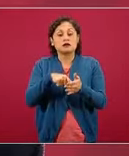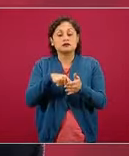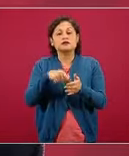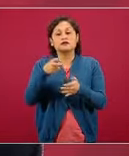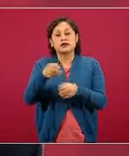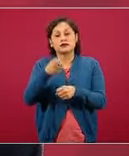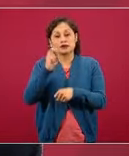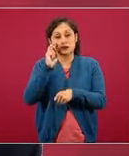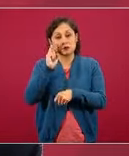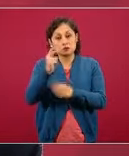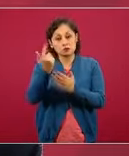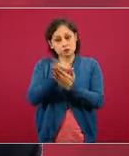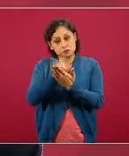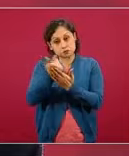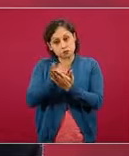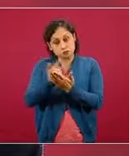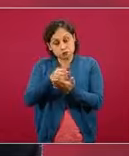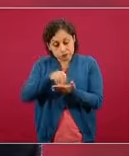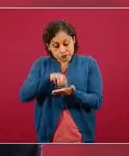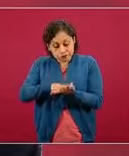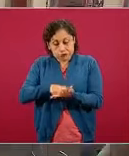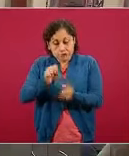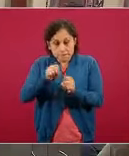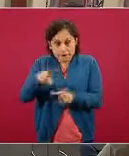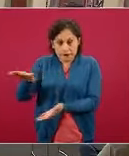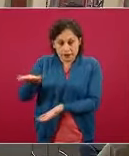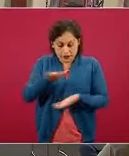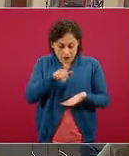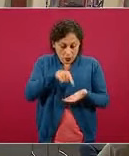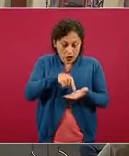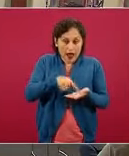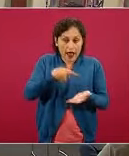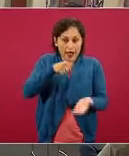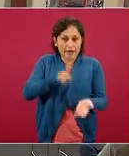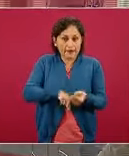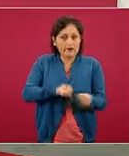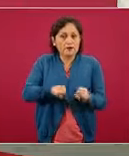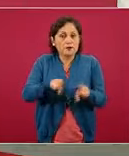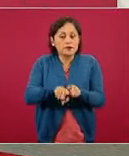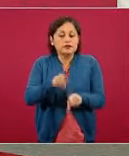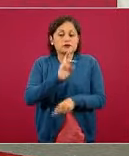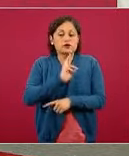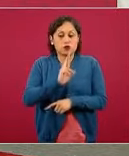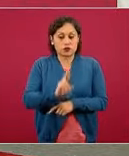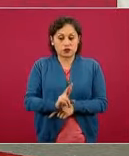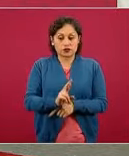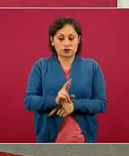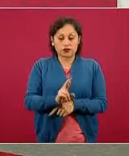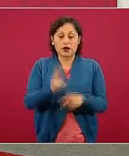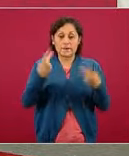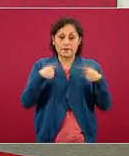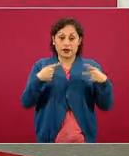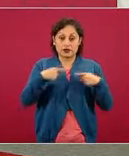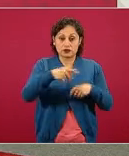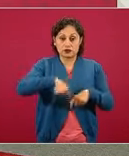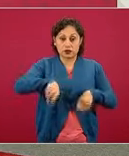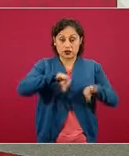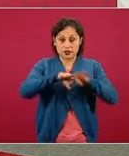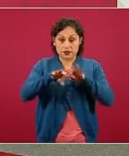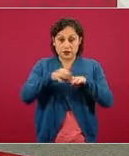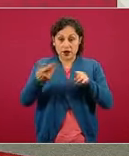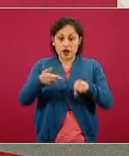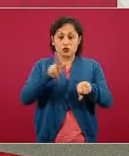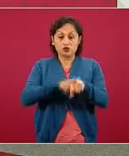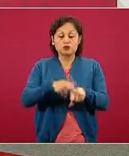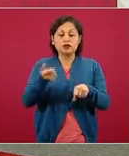información visual que la misma prueba, el mismo kit otorga en la cajita, digamos, el profesional de la salud que la aplica puede